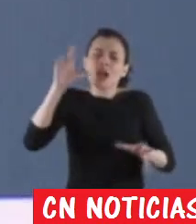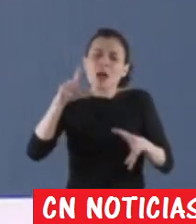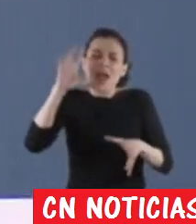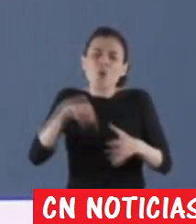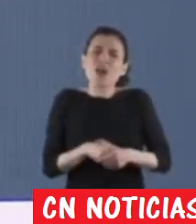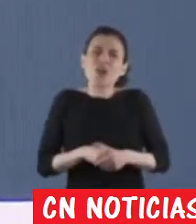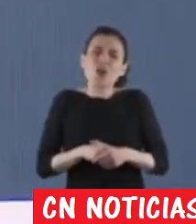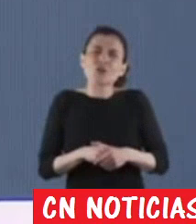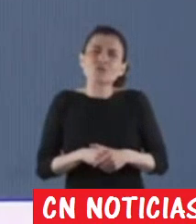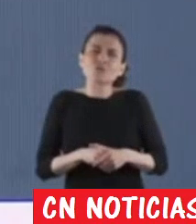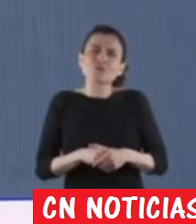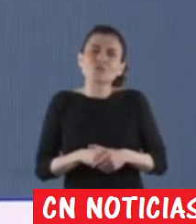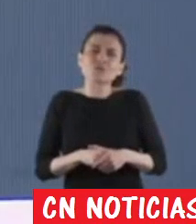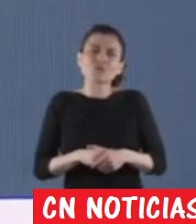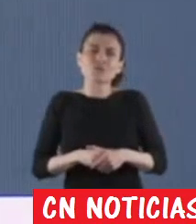cuando,